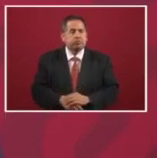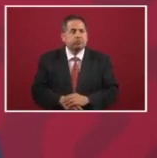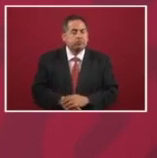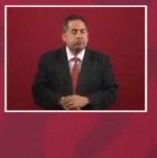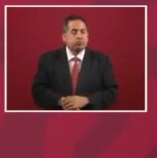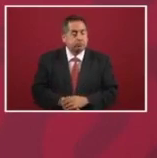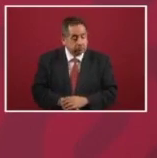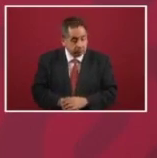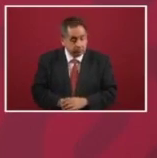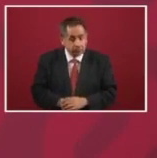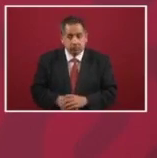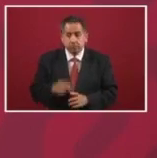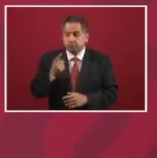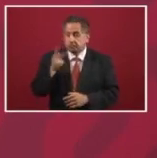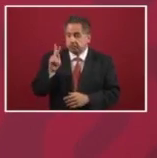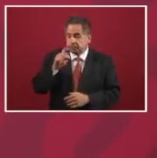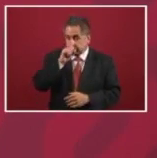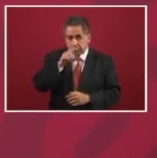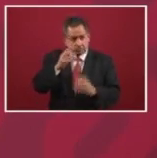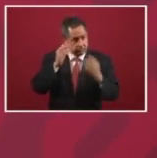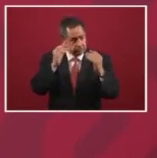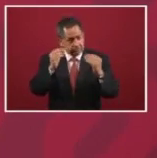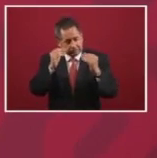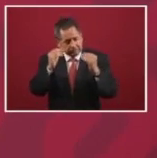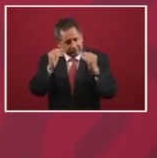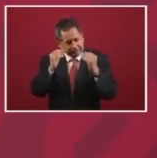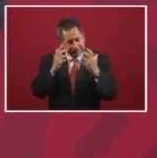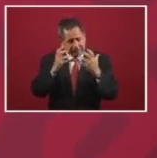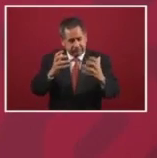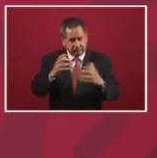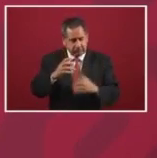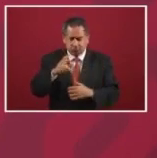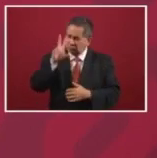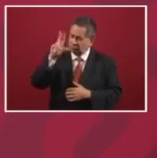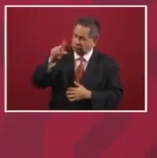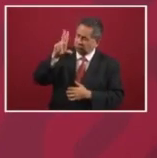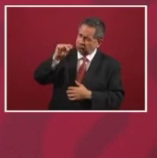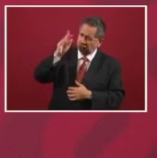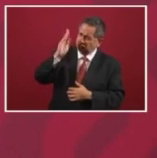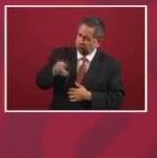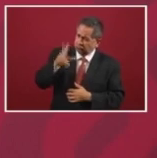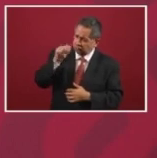Pero así, todos en contra.